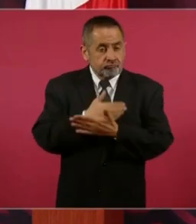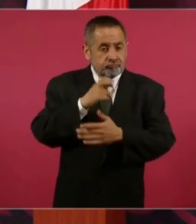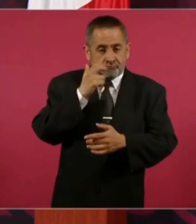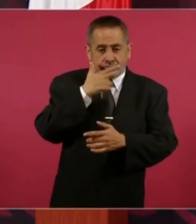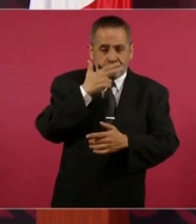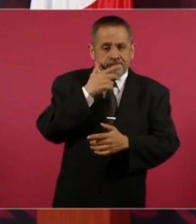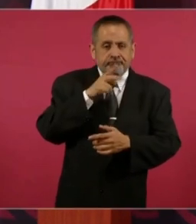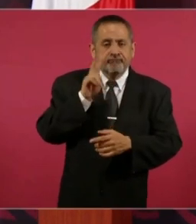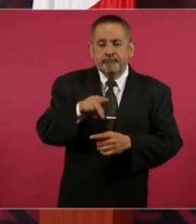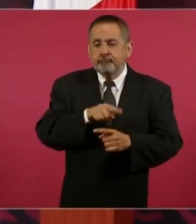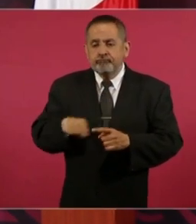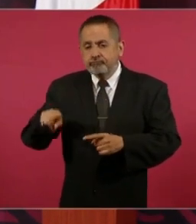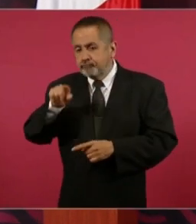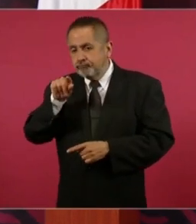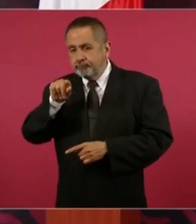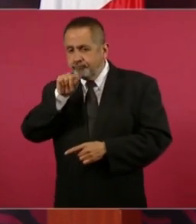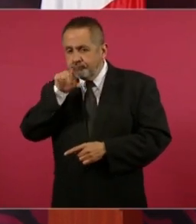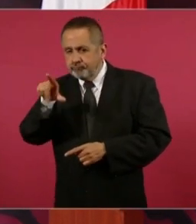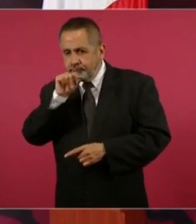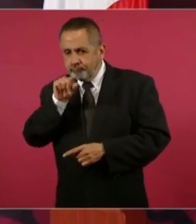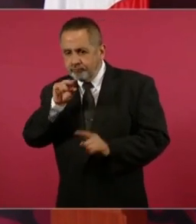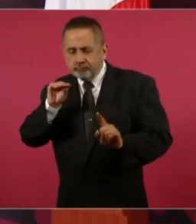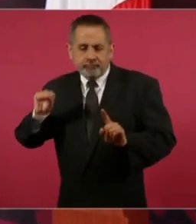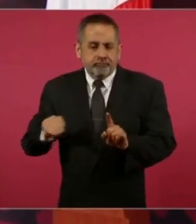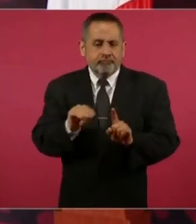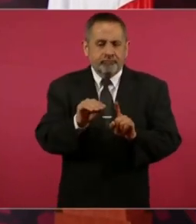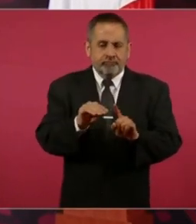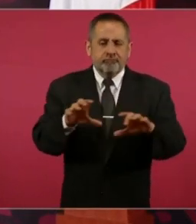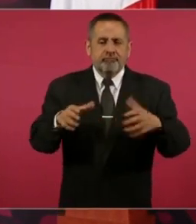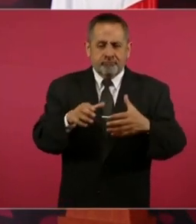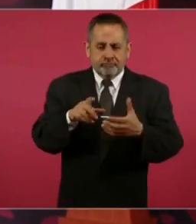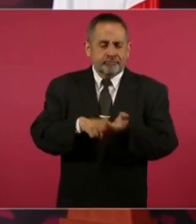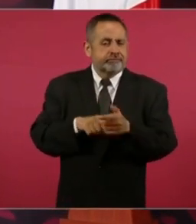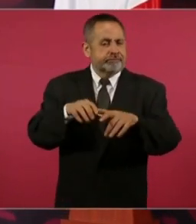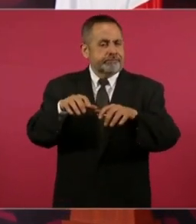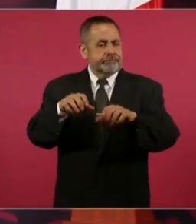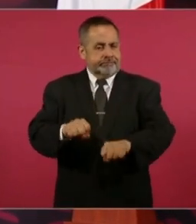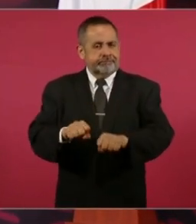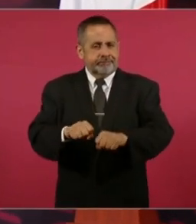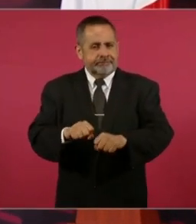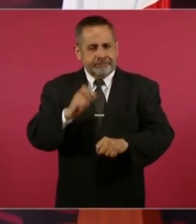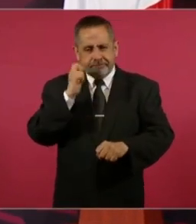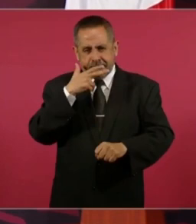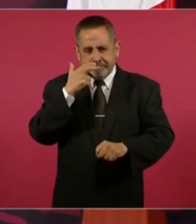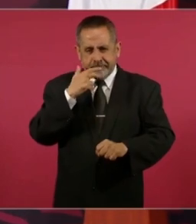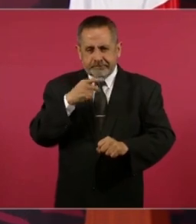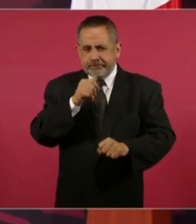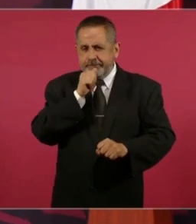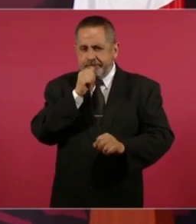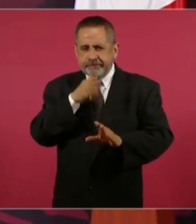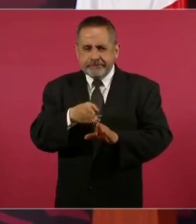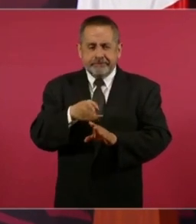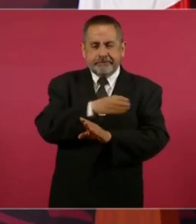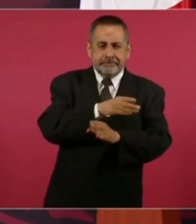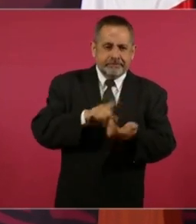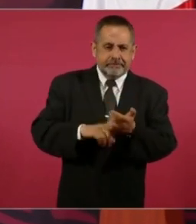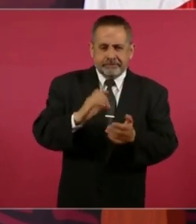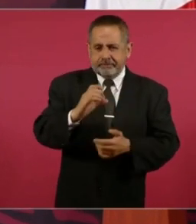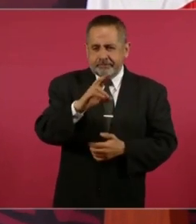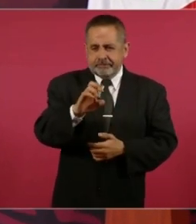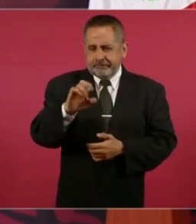Jalisco pero era el hombre fuerte Antes de que lo fuera kil